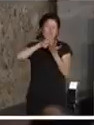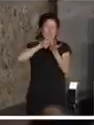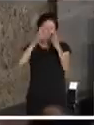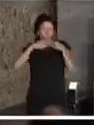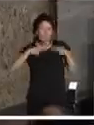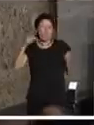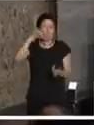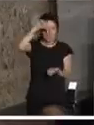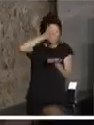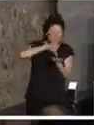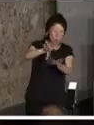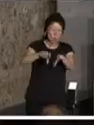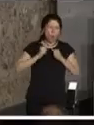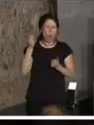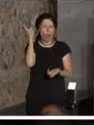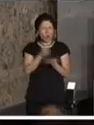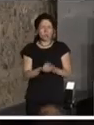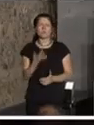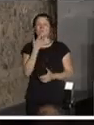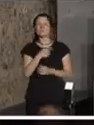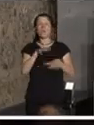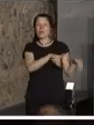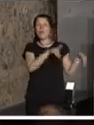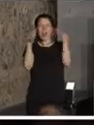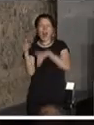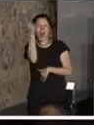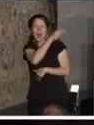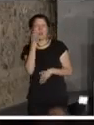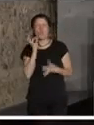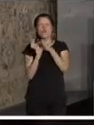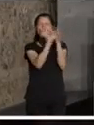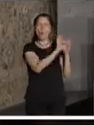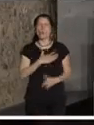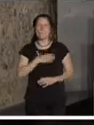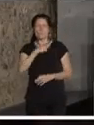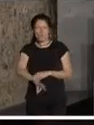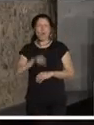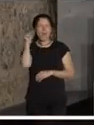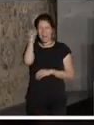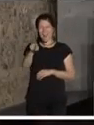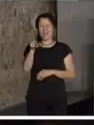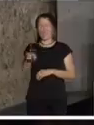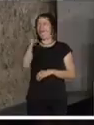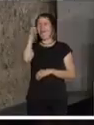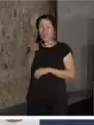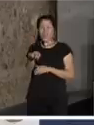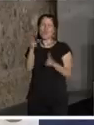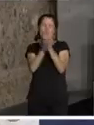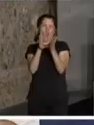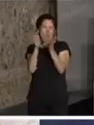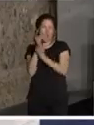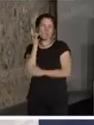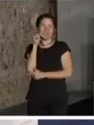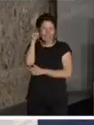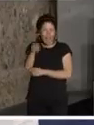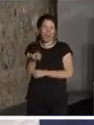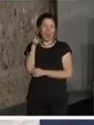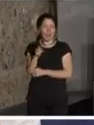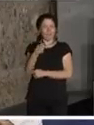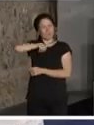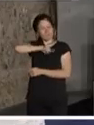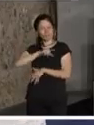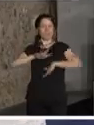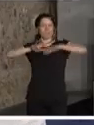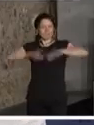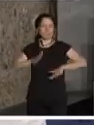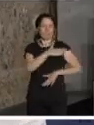públicos ahí donde veáis una candidata a un candidato de unidas podemos ahí es compañeras Ahí es donde vamos